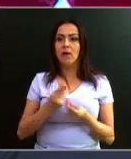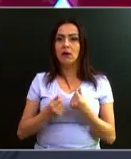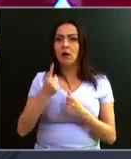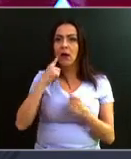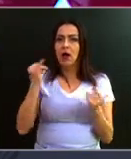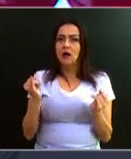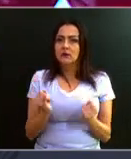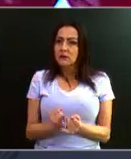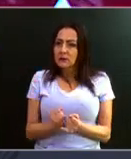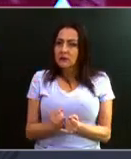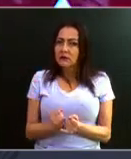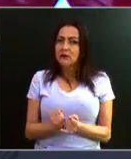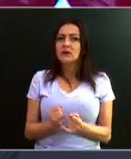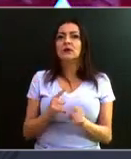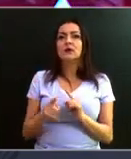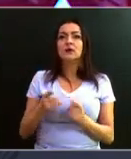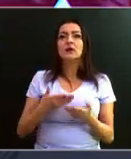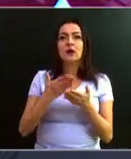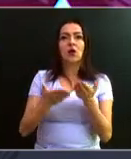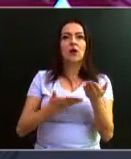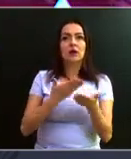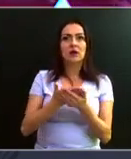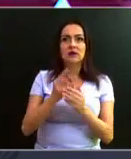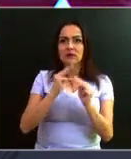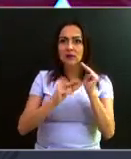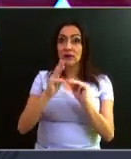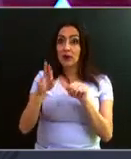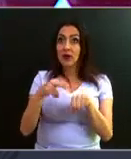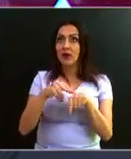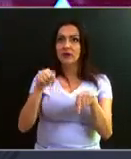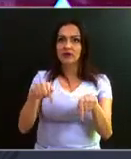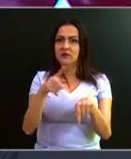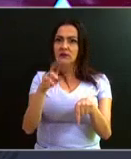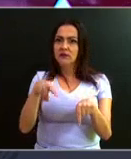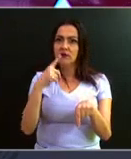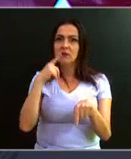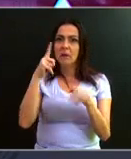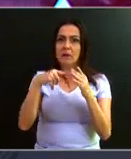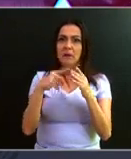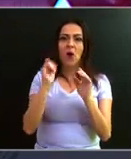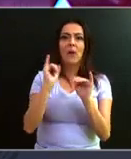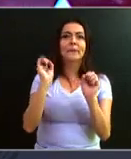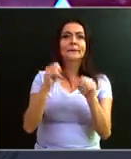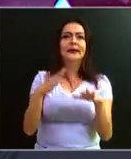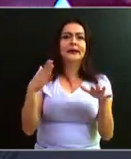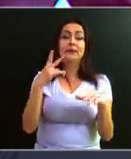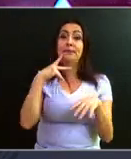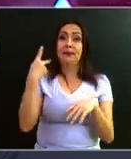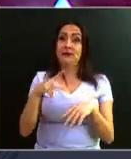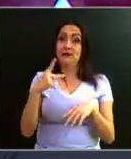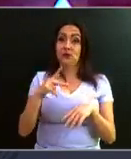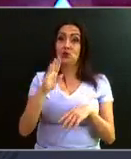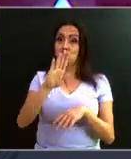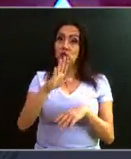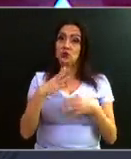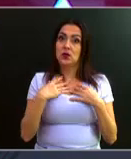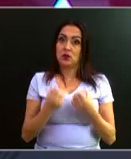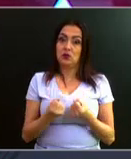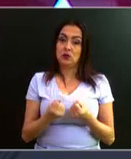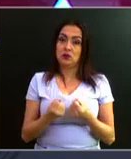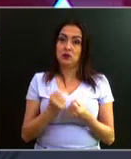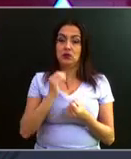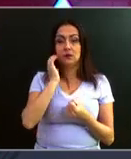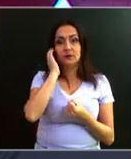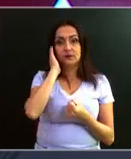bajar de peso que se están ofreciendo en el mercado nacional como milagrosos y que ponen en peligro su salud y